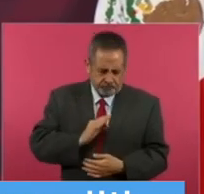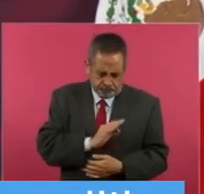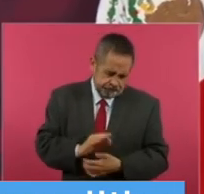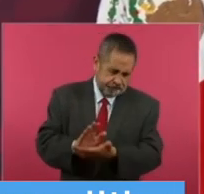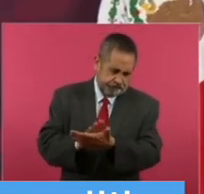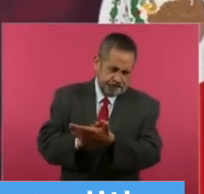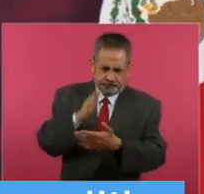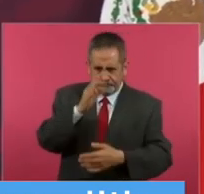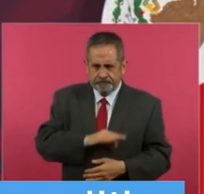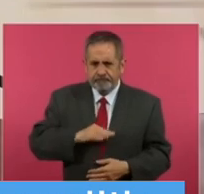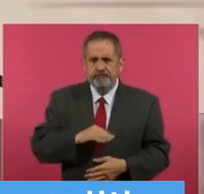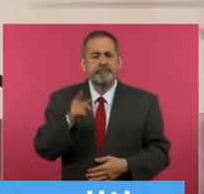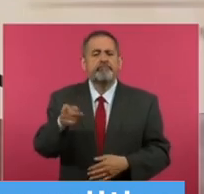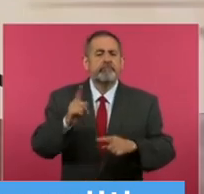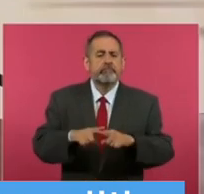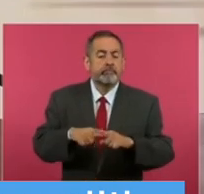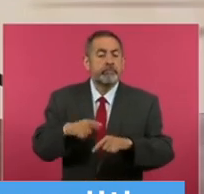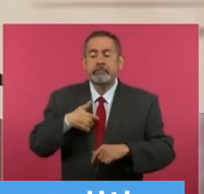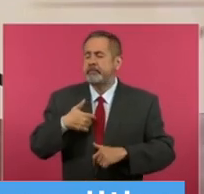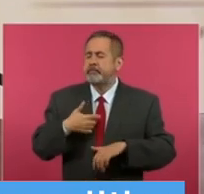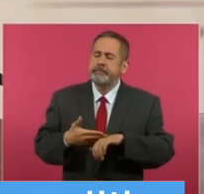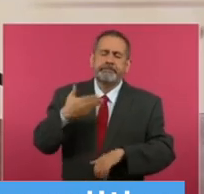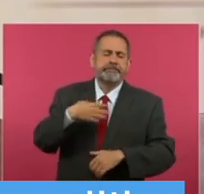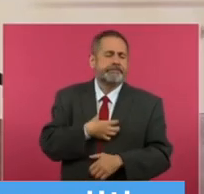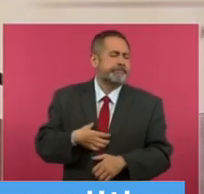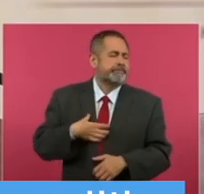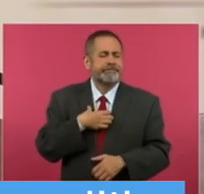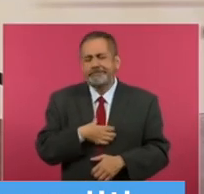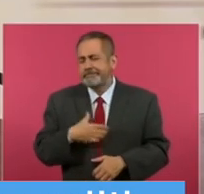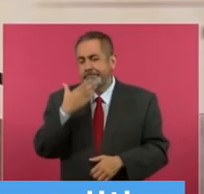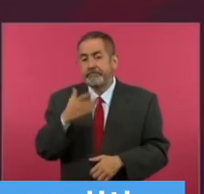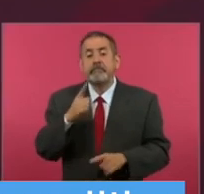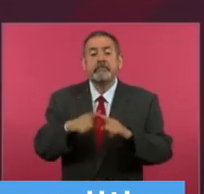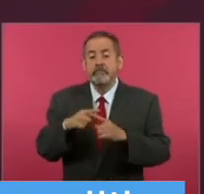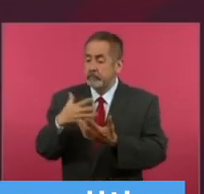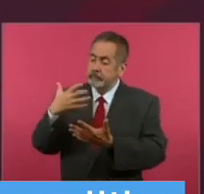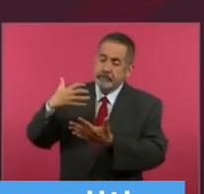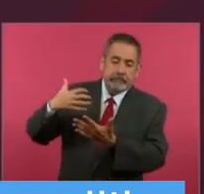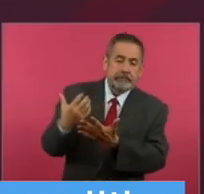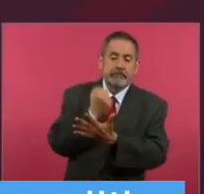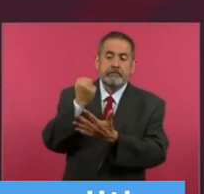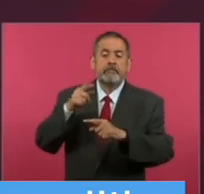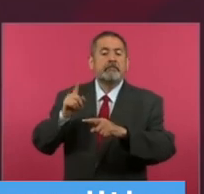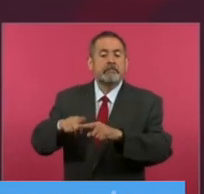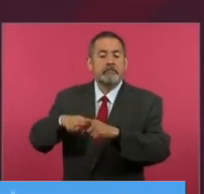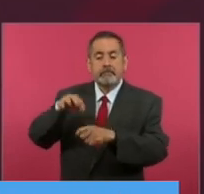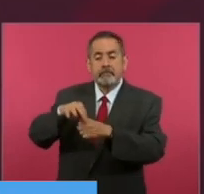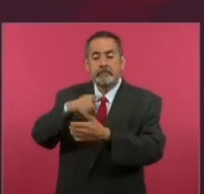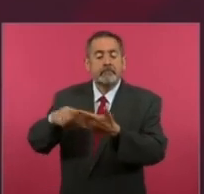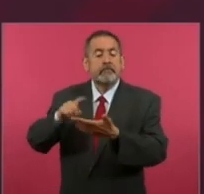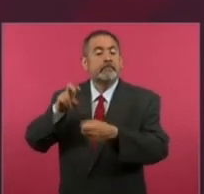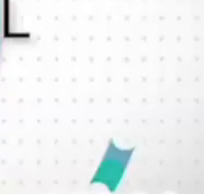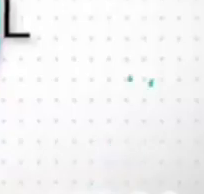los problemas que se presentan en el Canal de Panamá. El Istmo tiene mucho futuro y va a ayudar a la comunicación entre los océanos del Pacífico